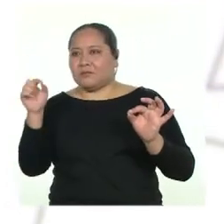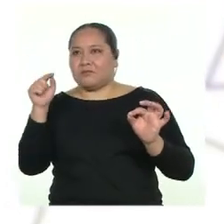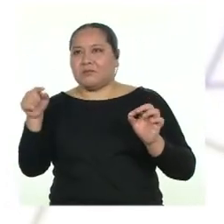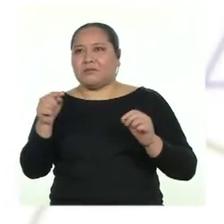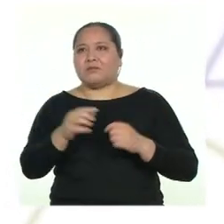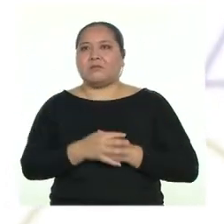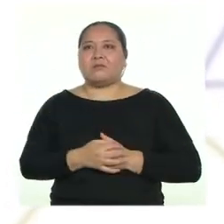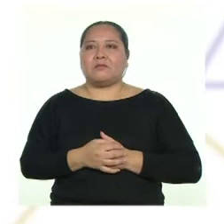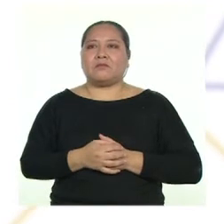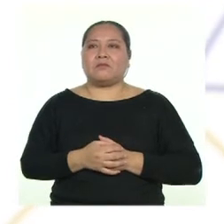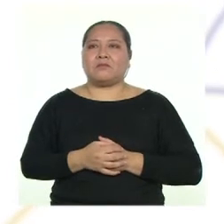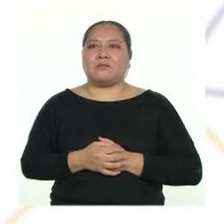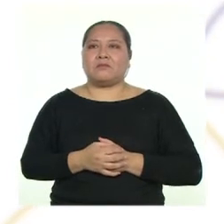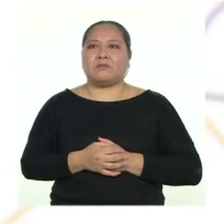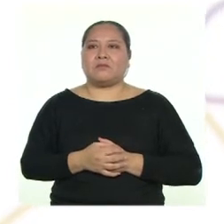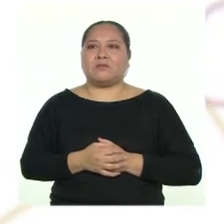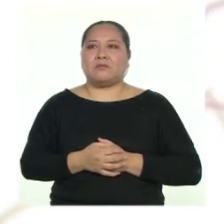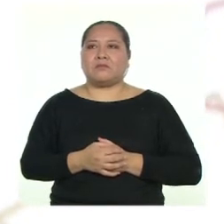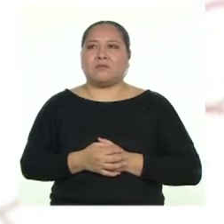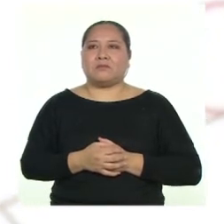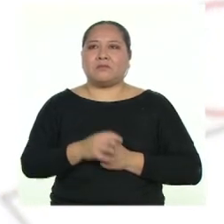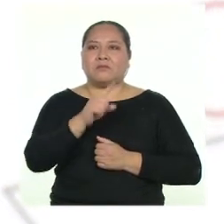del sistema. Y me queda